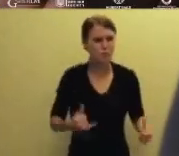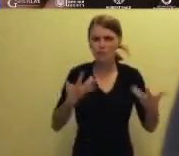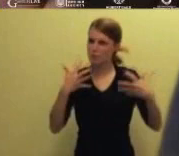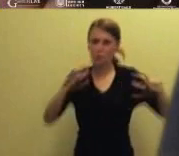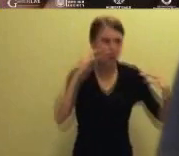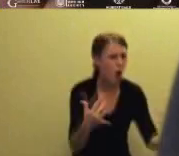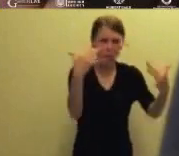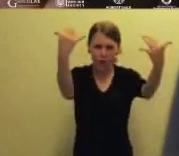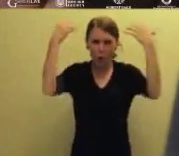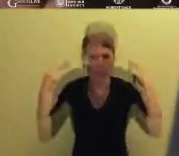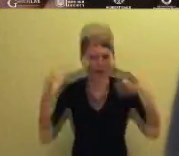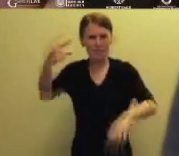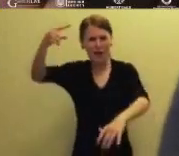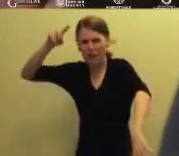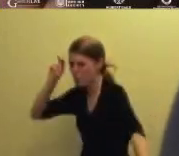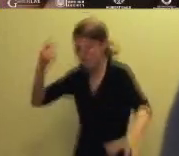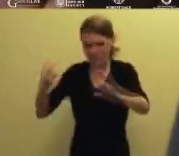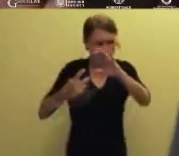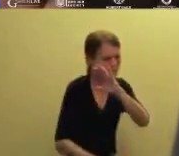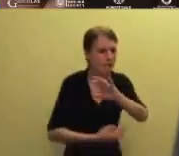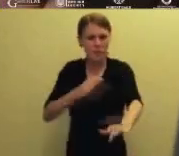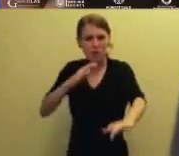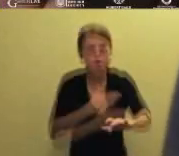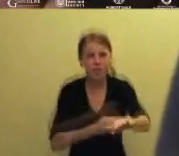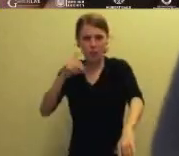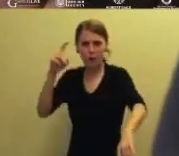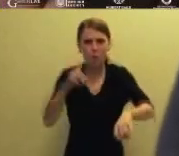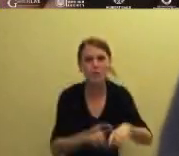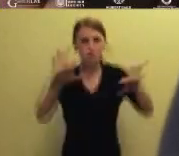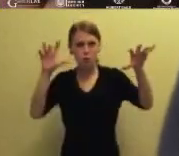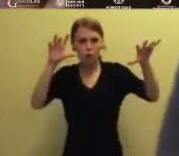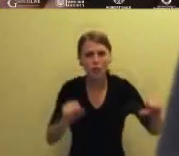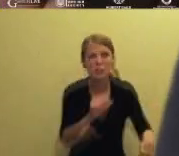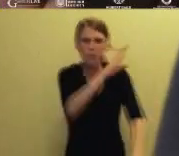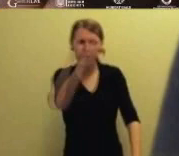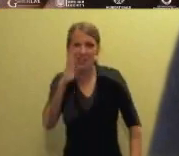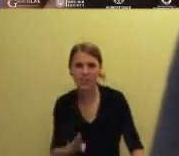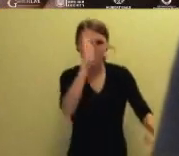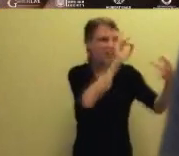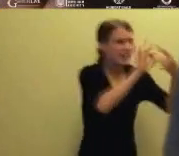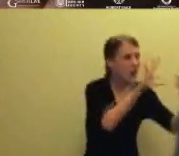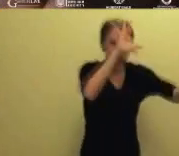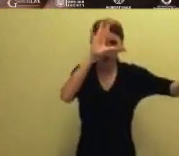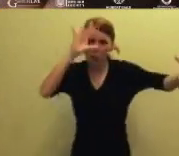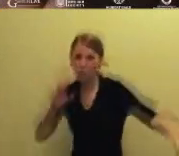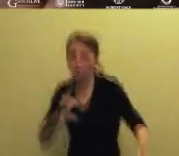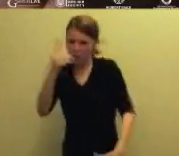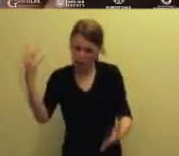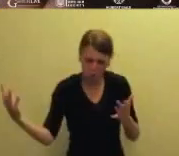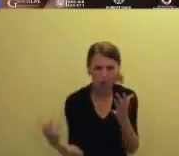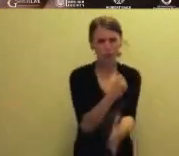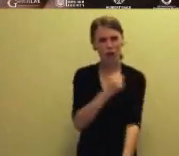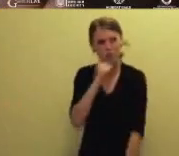culo para tirarse de rodillas a chupársela al artífice de dicha creación y bueno con the straits pues pasó básicamente eso